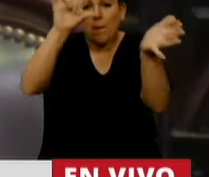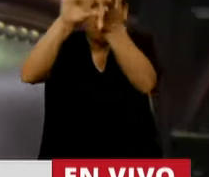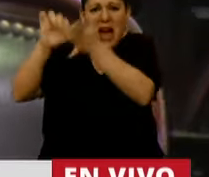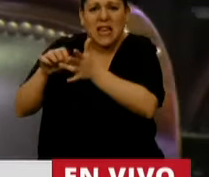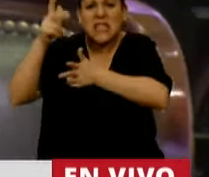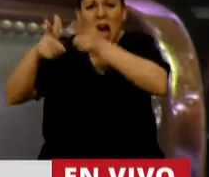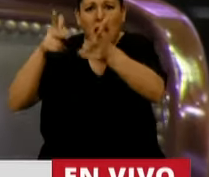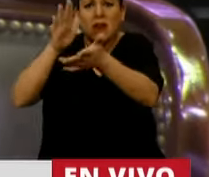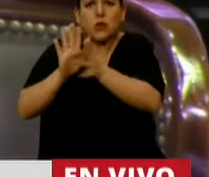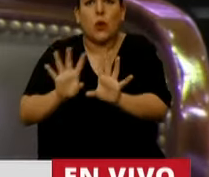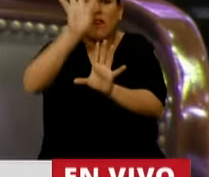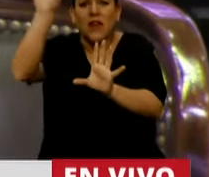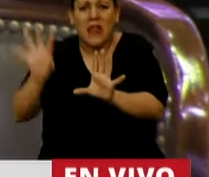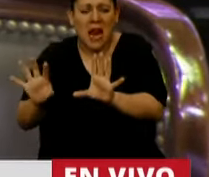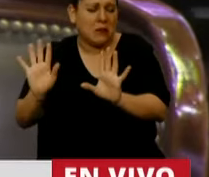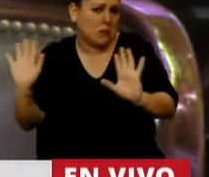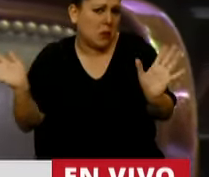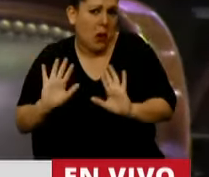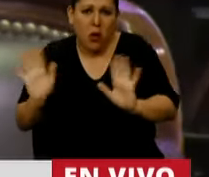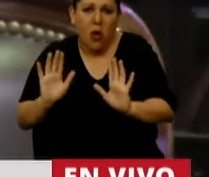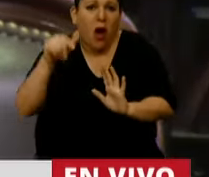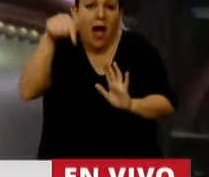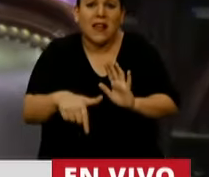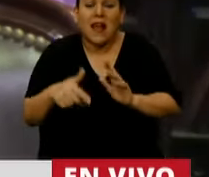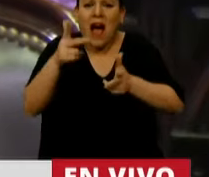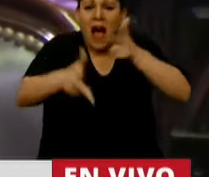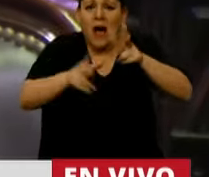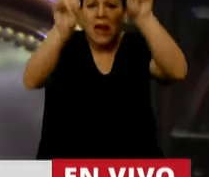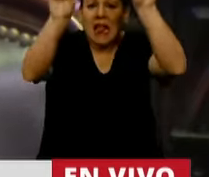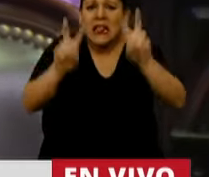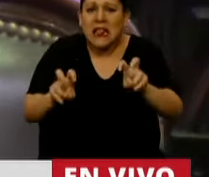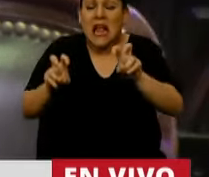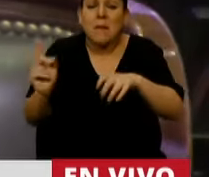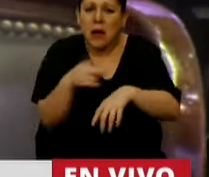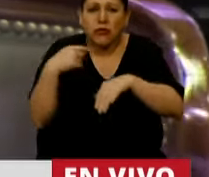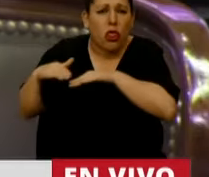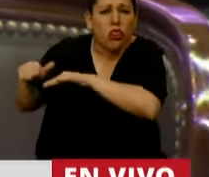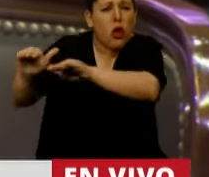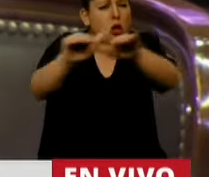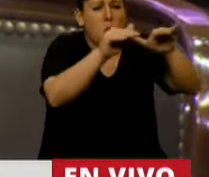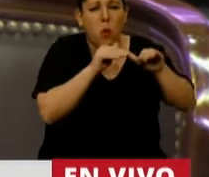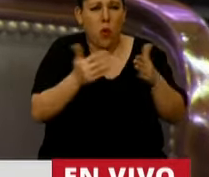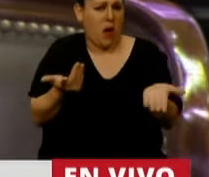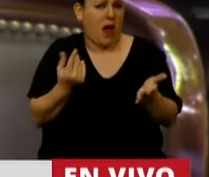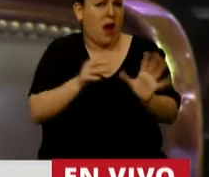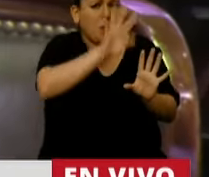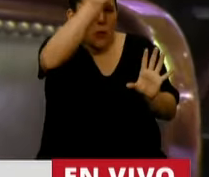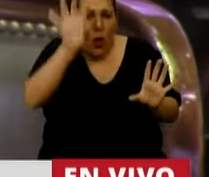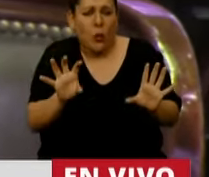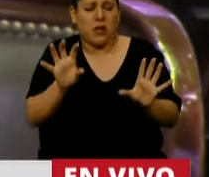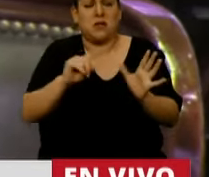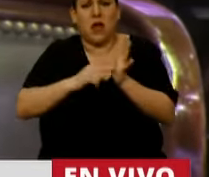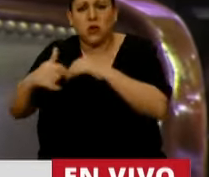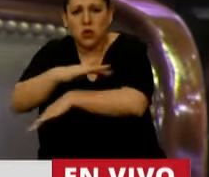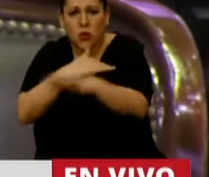nacional, hablamos de lo que tenemos en común, las políticas públicas de la nación, lo que nos hace igual en cada una de las provincias, en cada una de las ciudades.